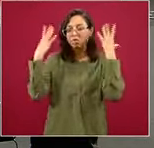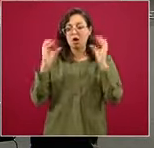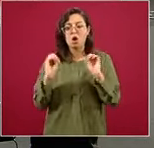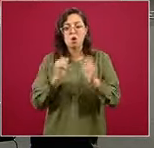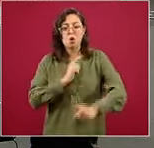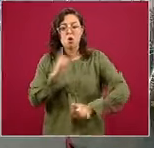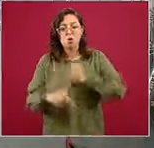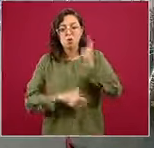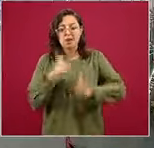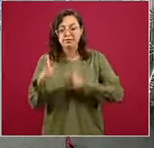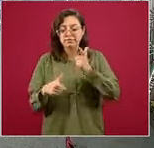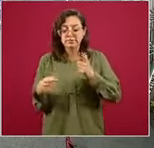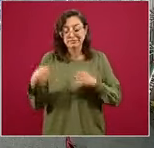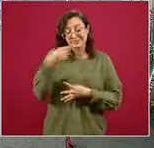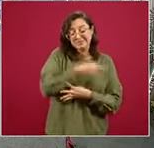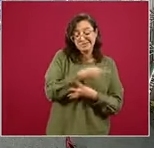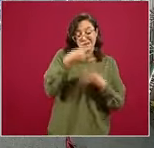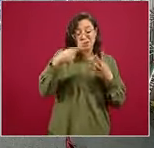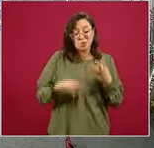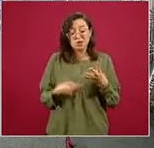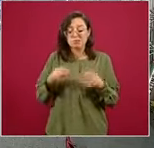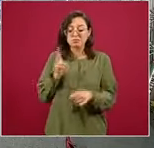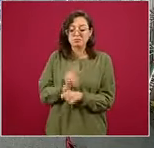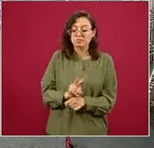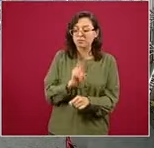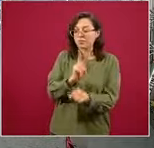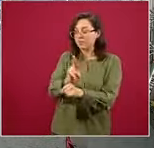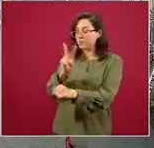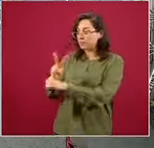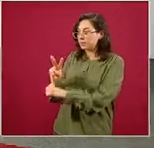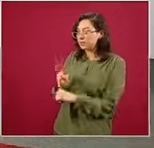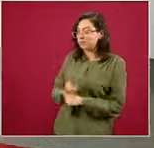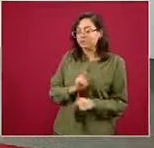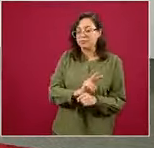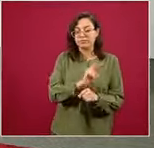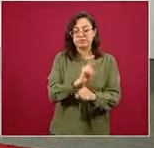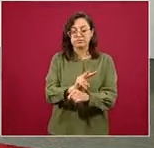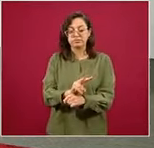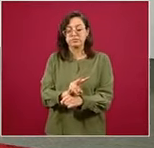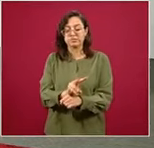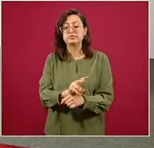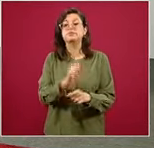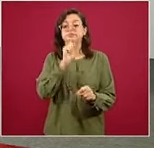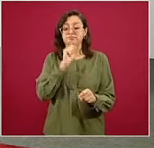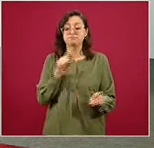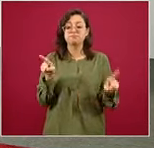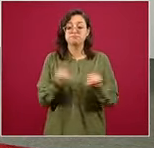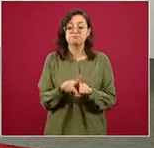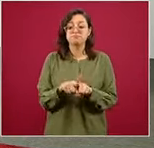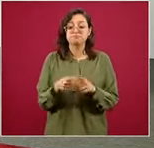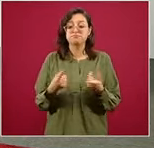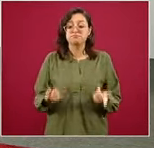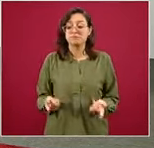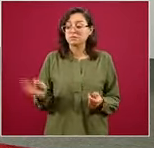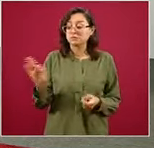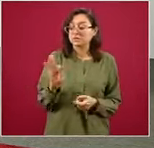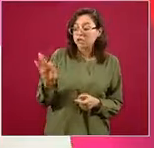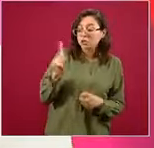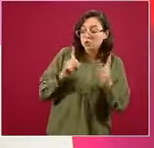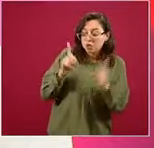explicado aquí, que son los confirmados, más el porcentaje de positividad aplicado a los